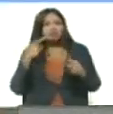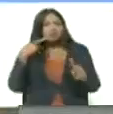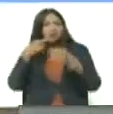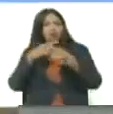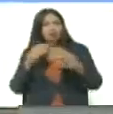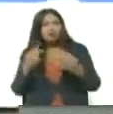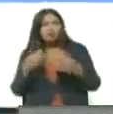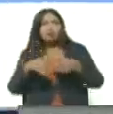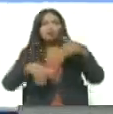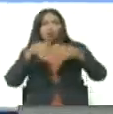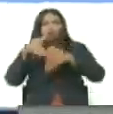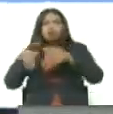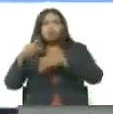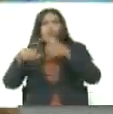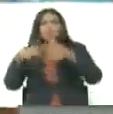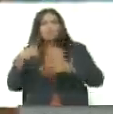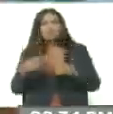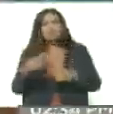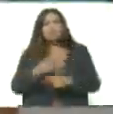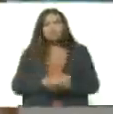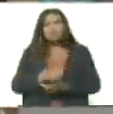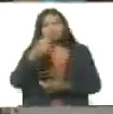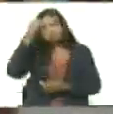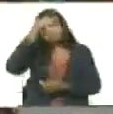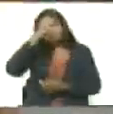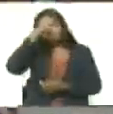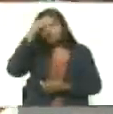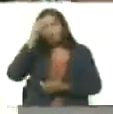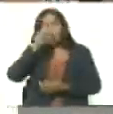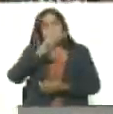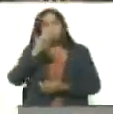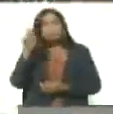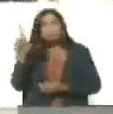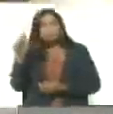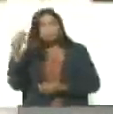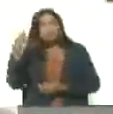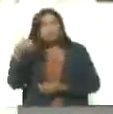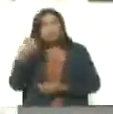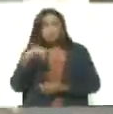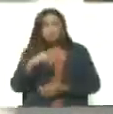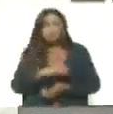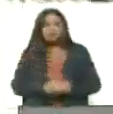electoral el próximo domingo 21 de noviembre.